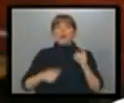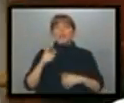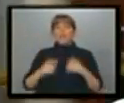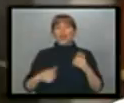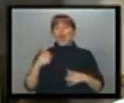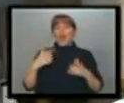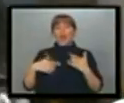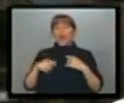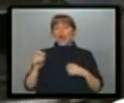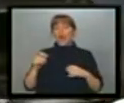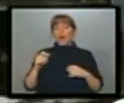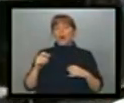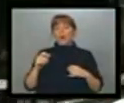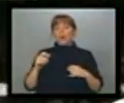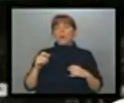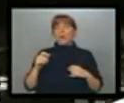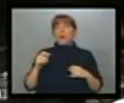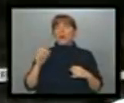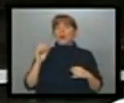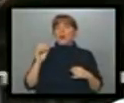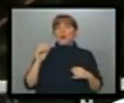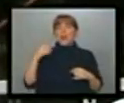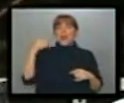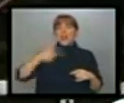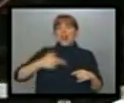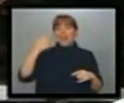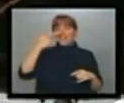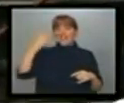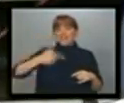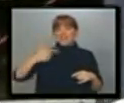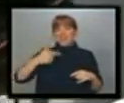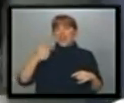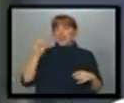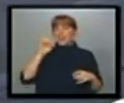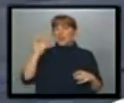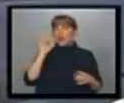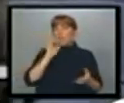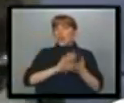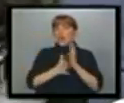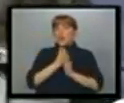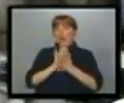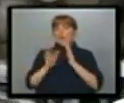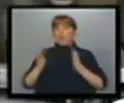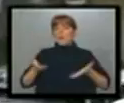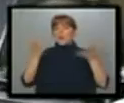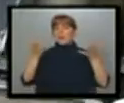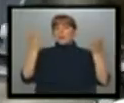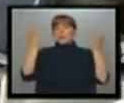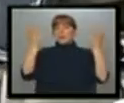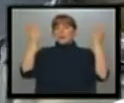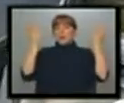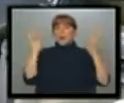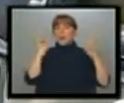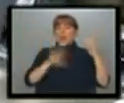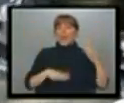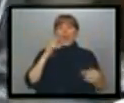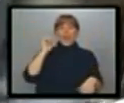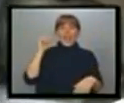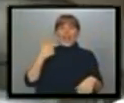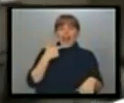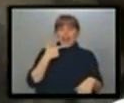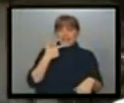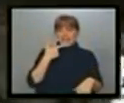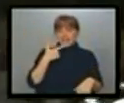que decía en su momento que, claro, ¿cómo ponerle nafta al auto si seguramente va a ir aumentando año tras año? Por eso muchos